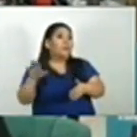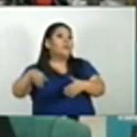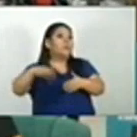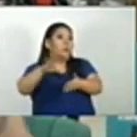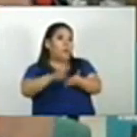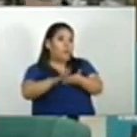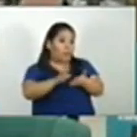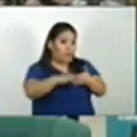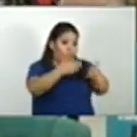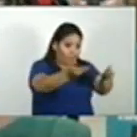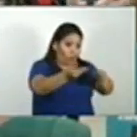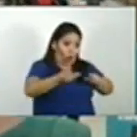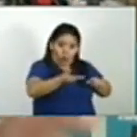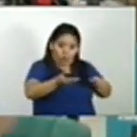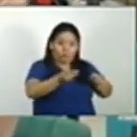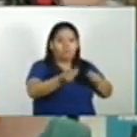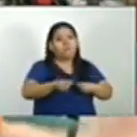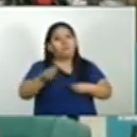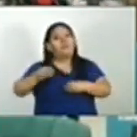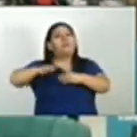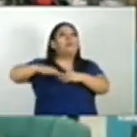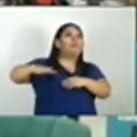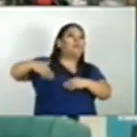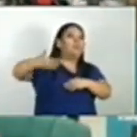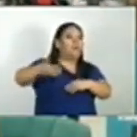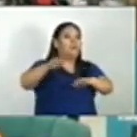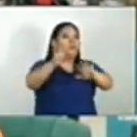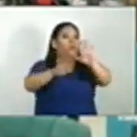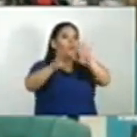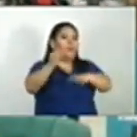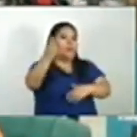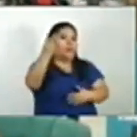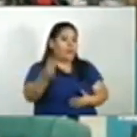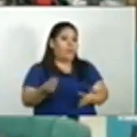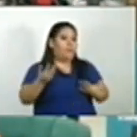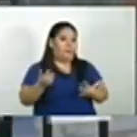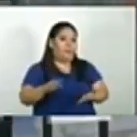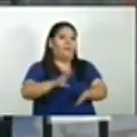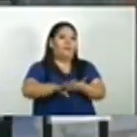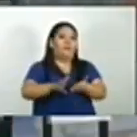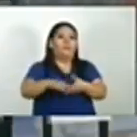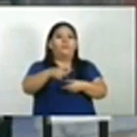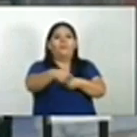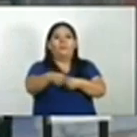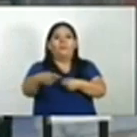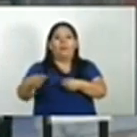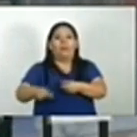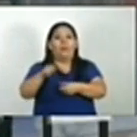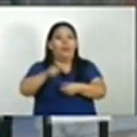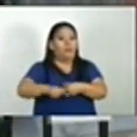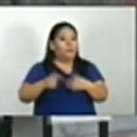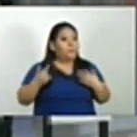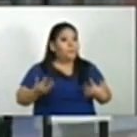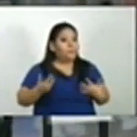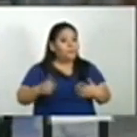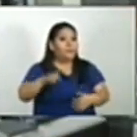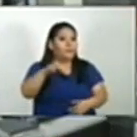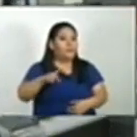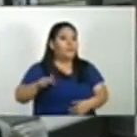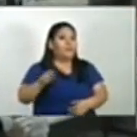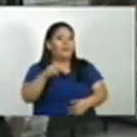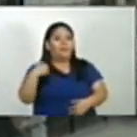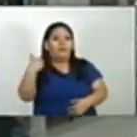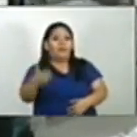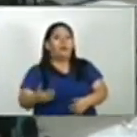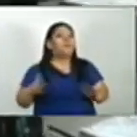su producto, se lo llevan a su casa y lo empiezan a pagar a partir del mes de diciembre. Esos son los días más esperados del año, con